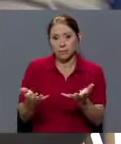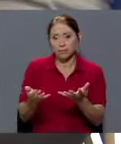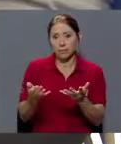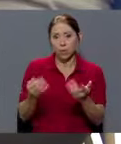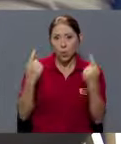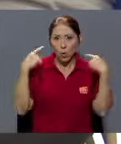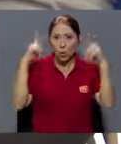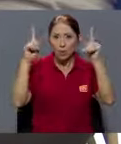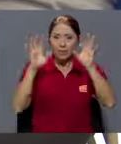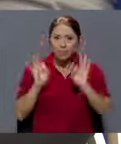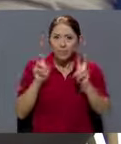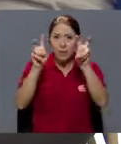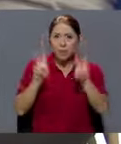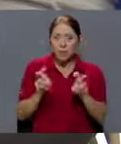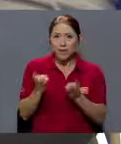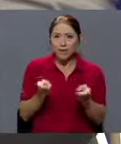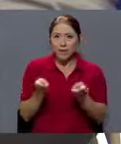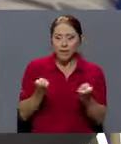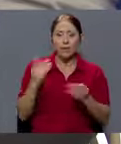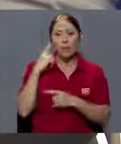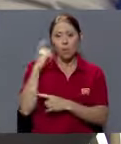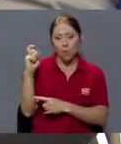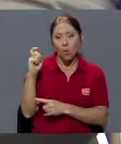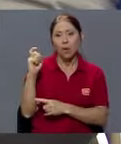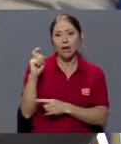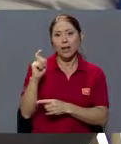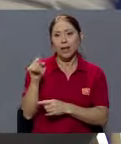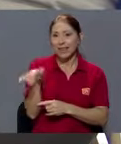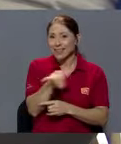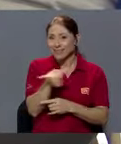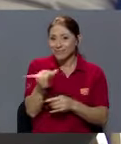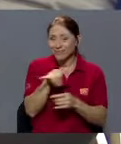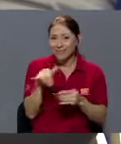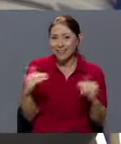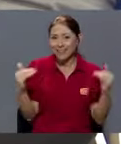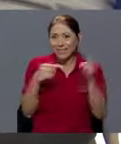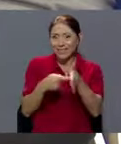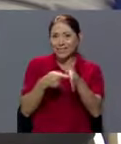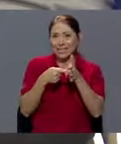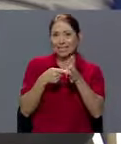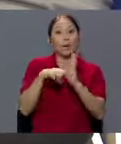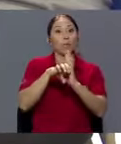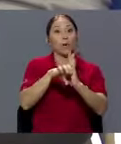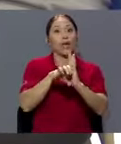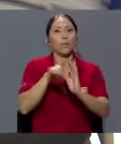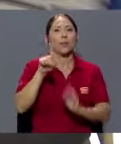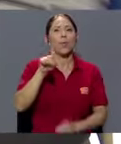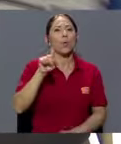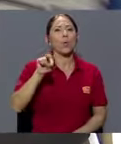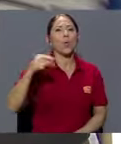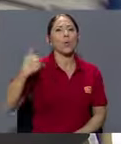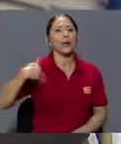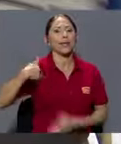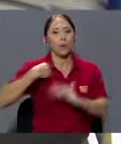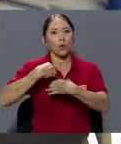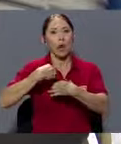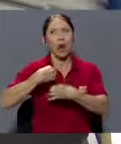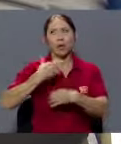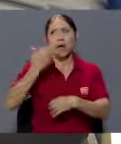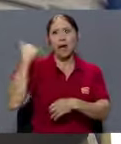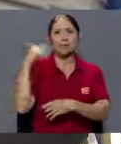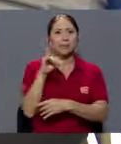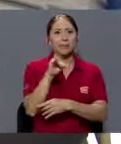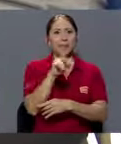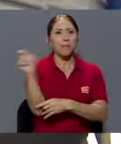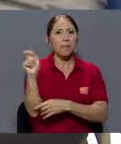logren llevar bien la prueba de bachillerato por el mismo nivel de exigencia, porque por ejemplo un compañero hace 7 meses